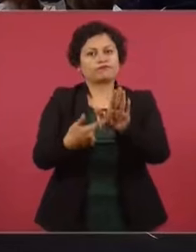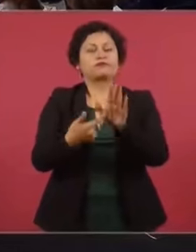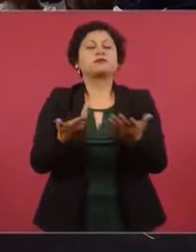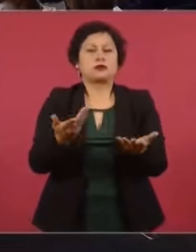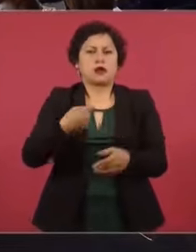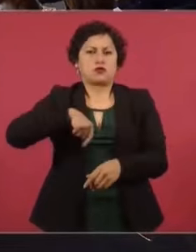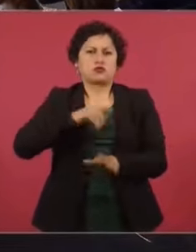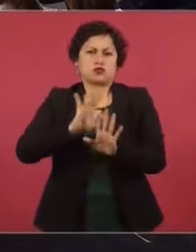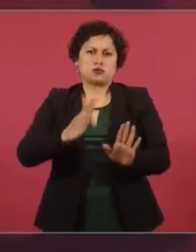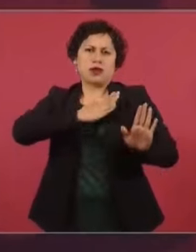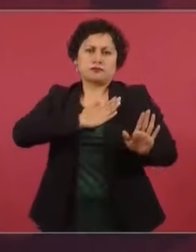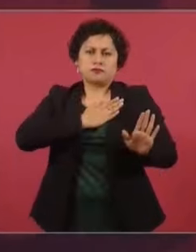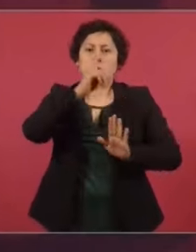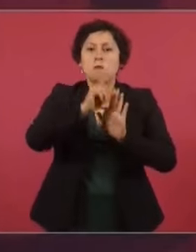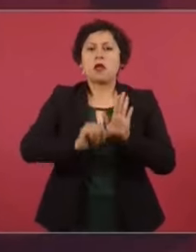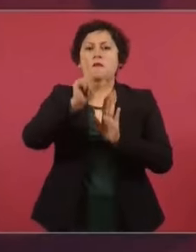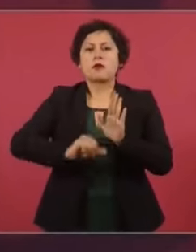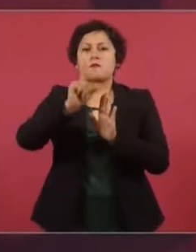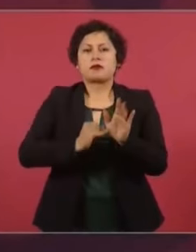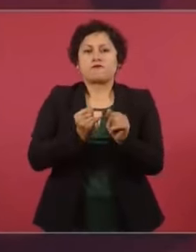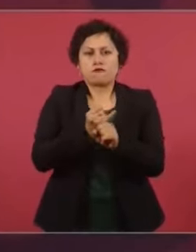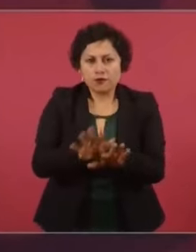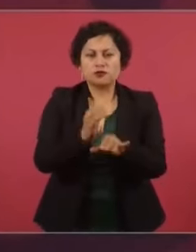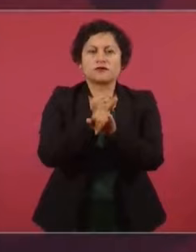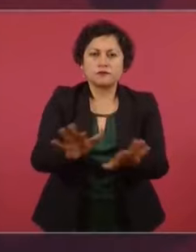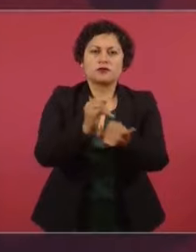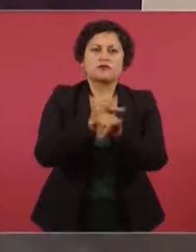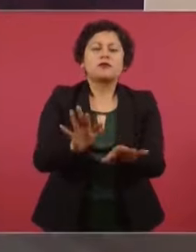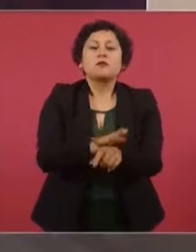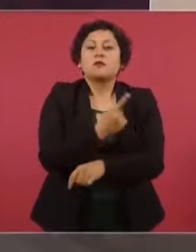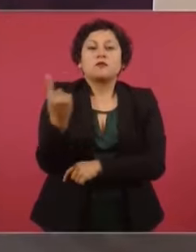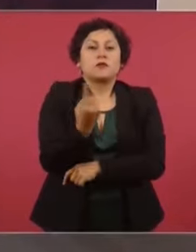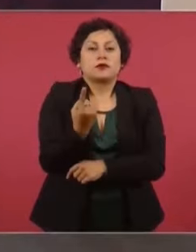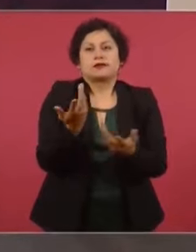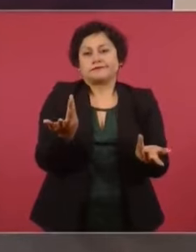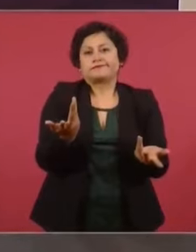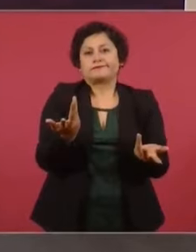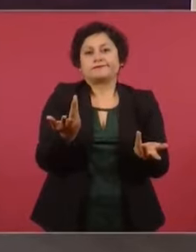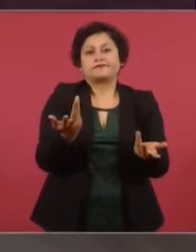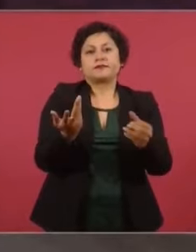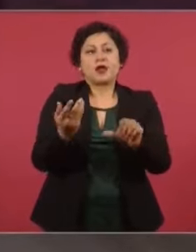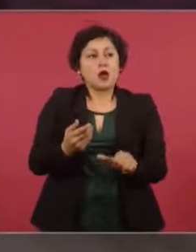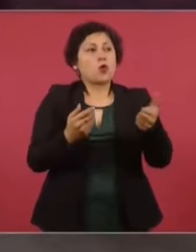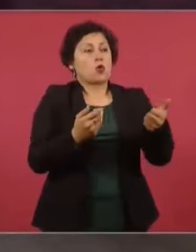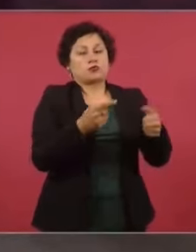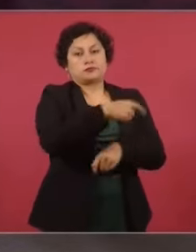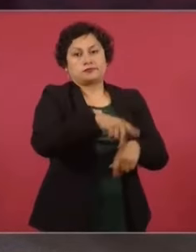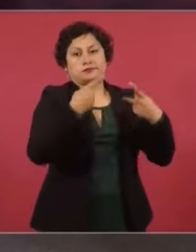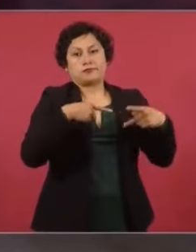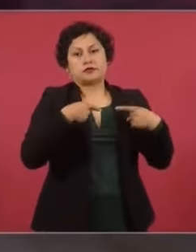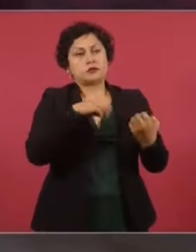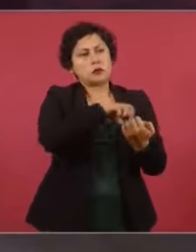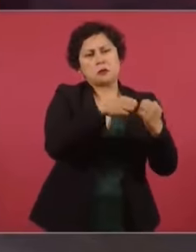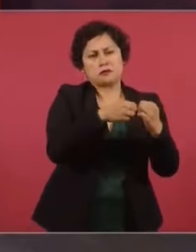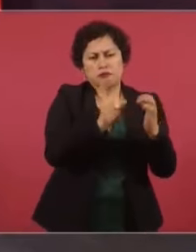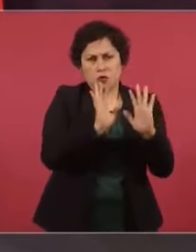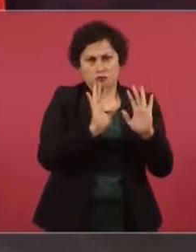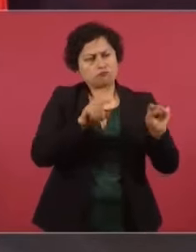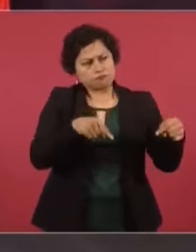mes, para ir aclarando. Porque nuestros adversarios, que no son nuestros enemigos, pero sí nuestros